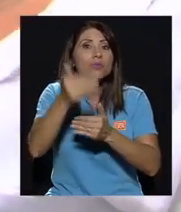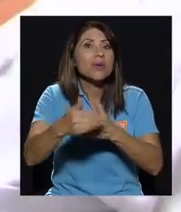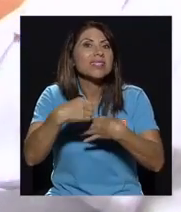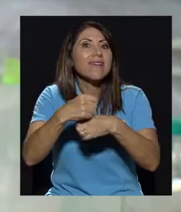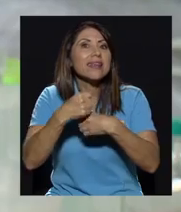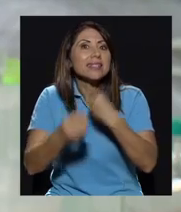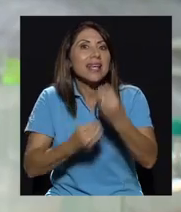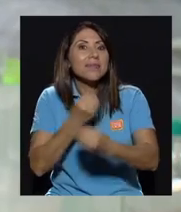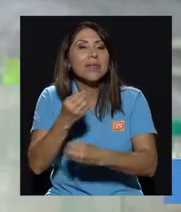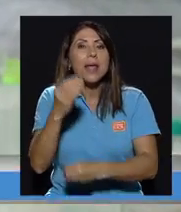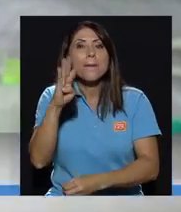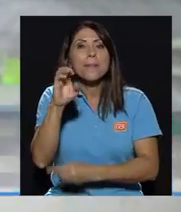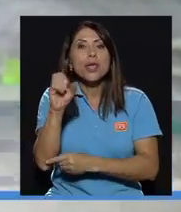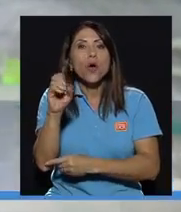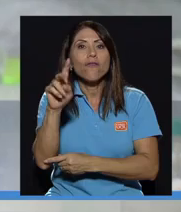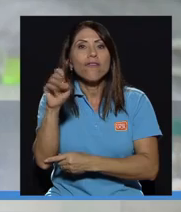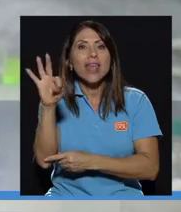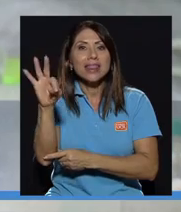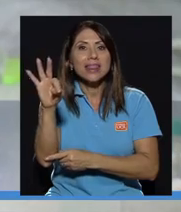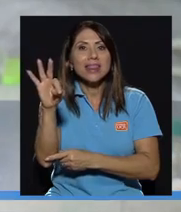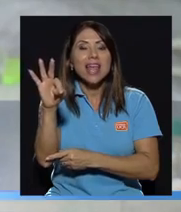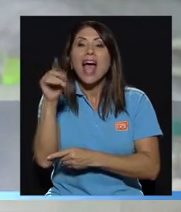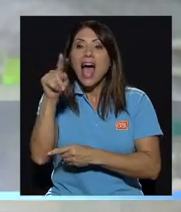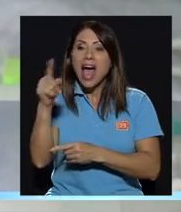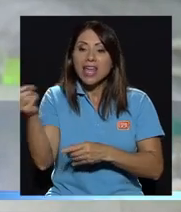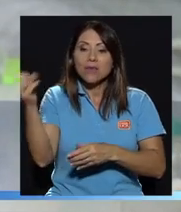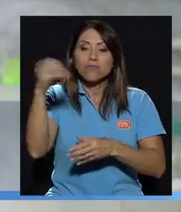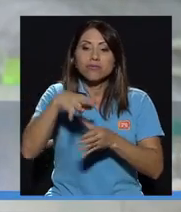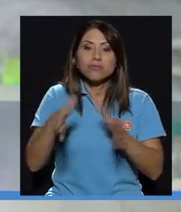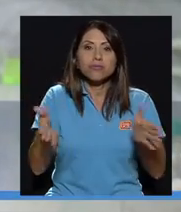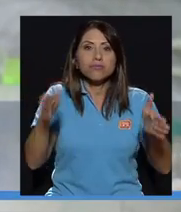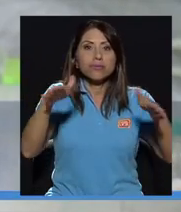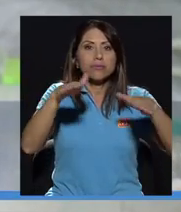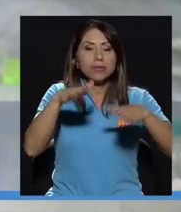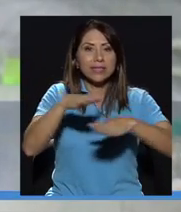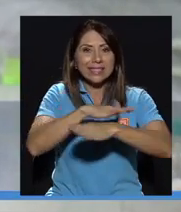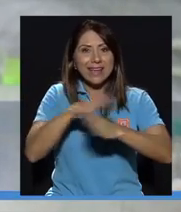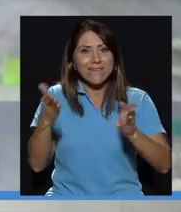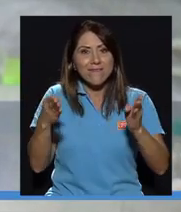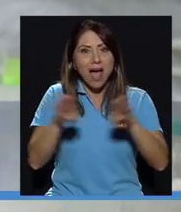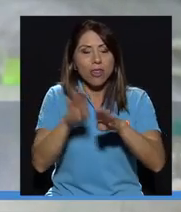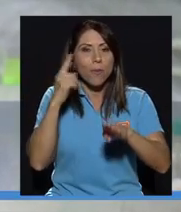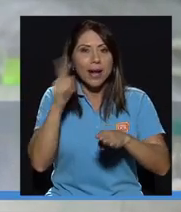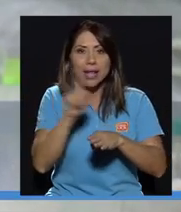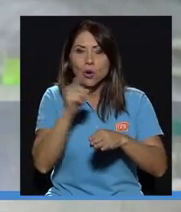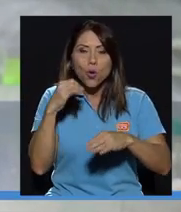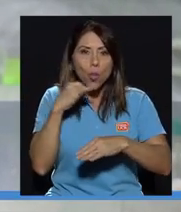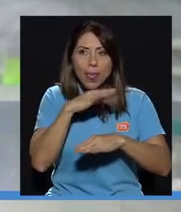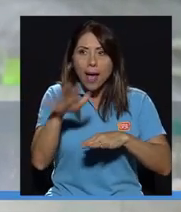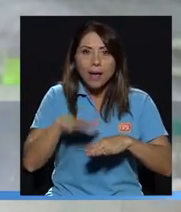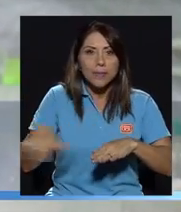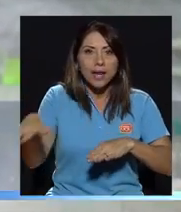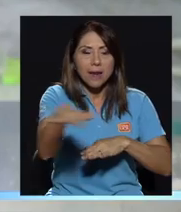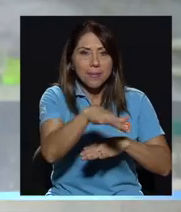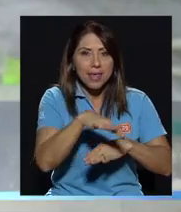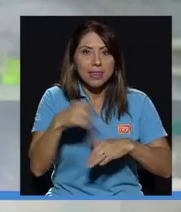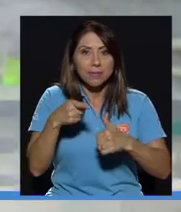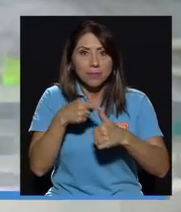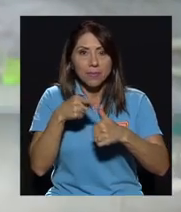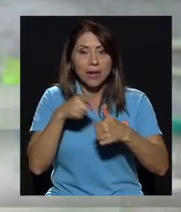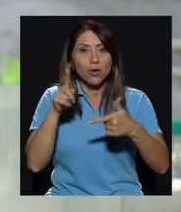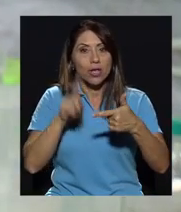cerrado que contiene el contaminante para que no haya el ambiente ese sería el primer factor y lo segundo es que